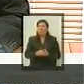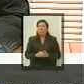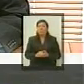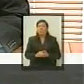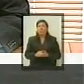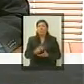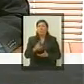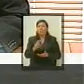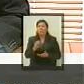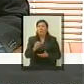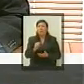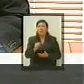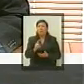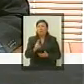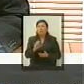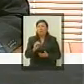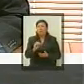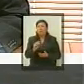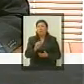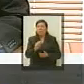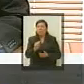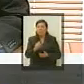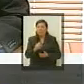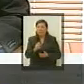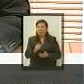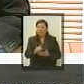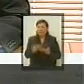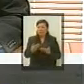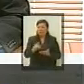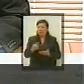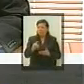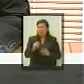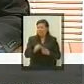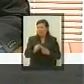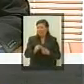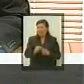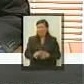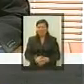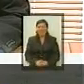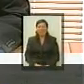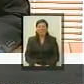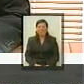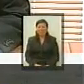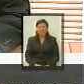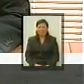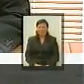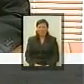Rosario saseta a quien le vamos a dar uso de la